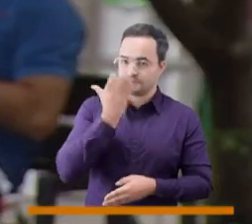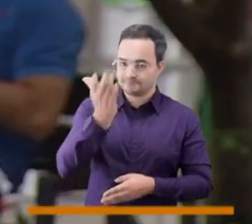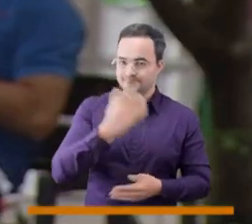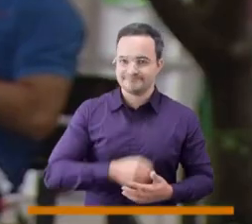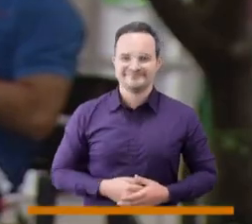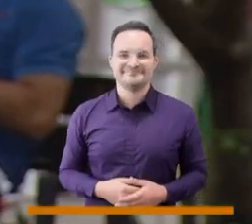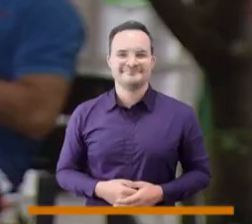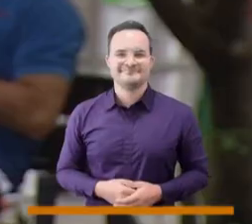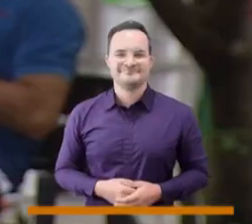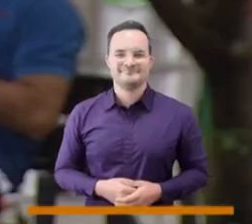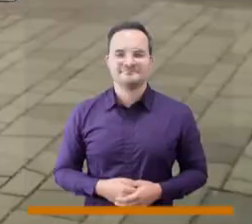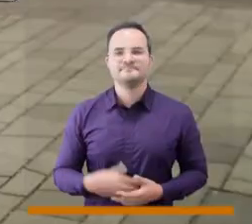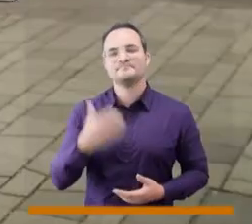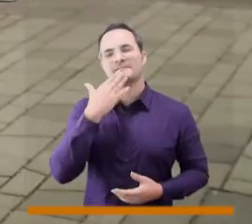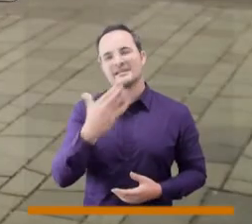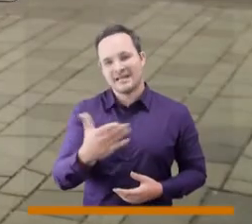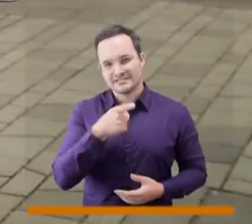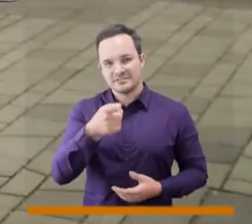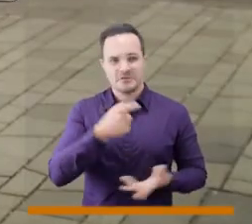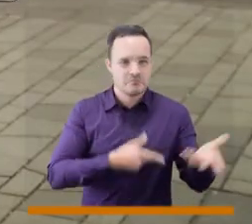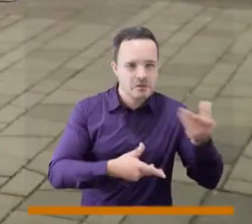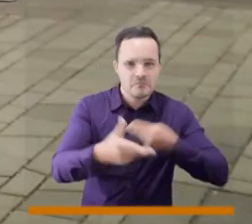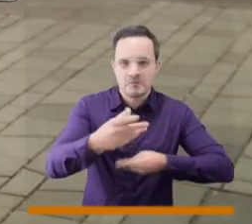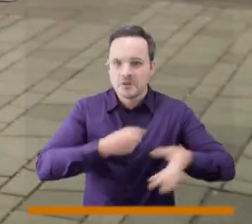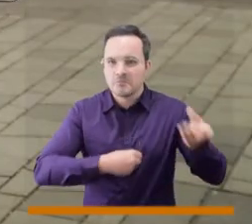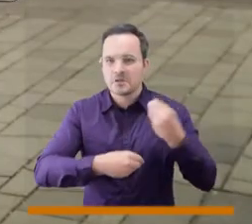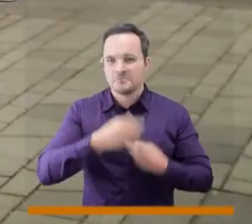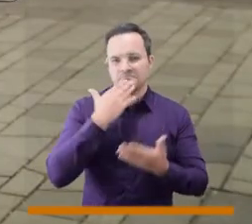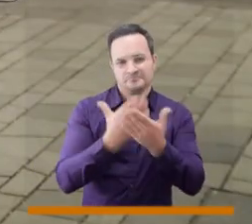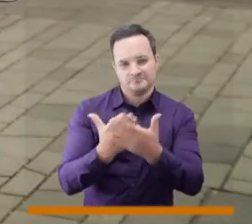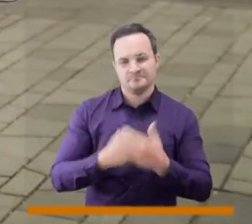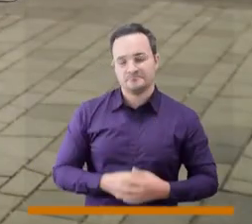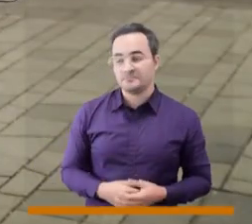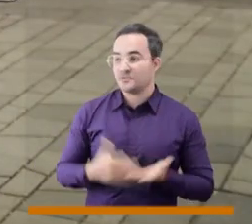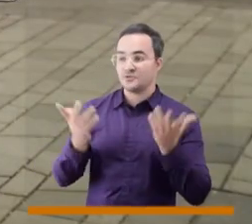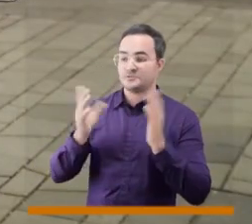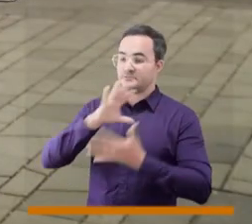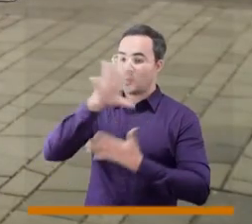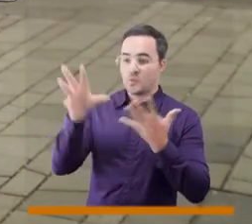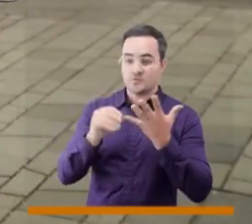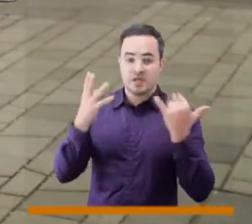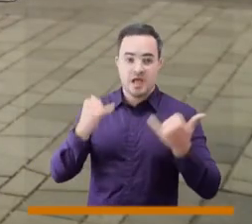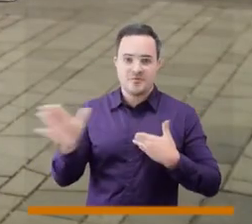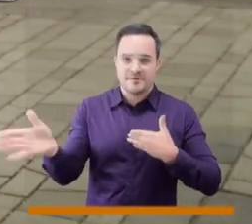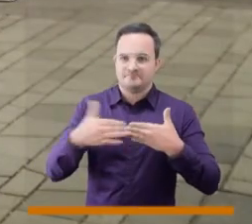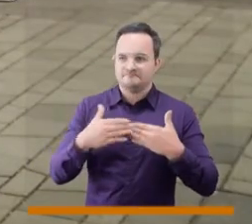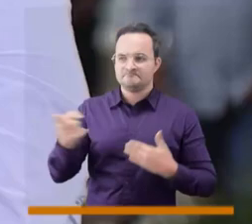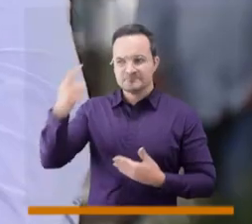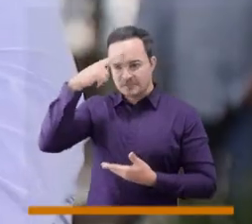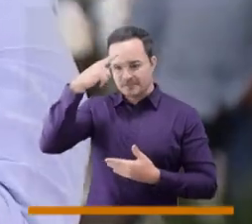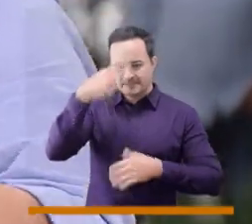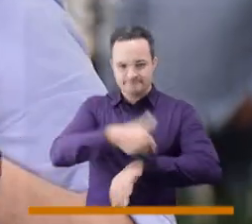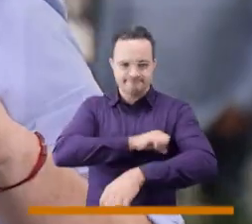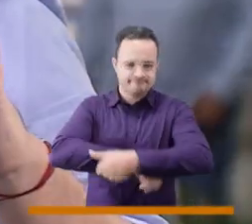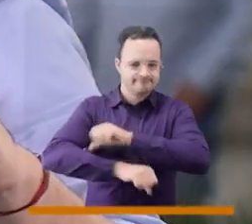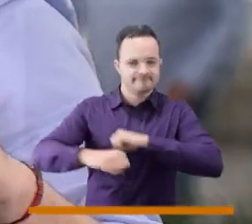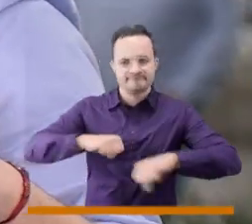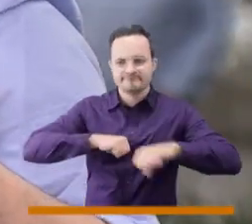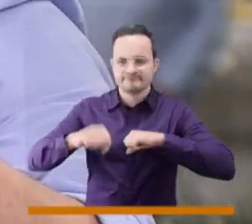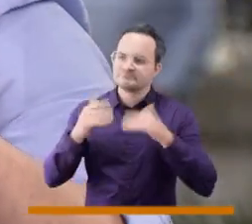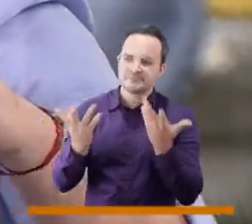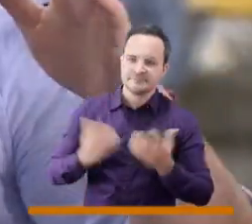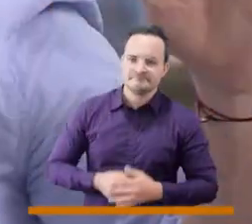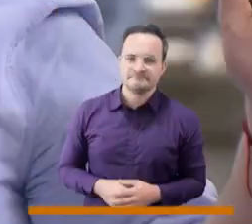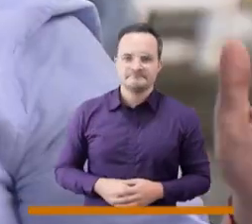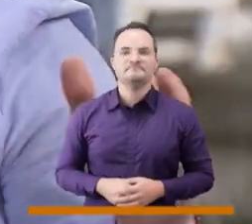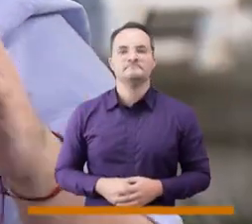Gracias, María Fernanda. Y bueno, concejal, llegó la hora de las conclusiones, acciones que debemos emprender en el centro. Bueno, primero es un trabajo que no